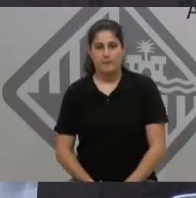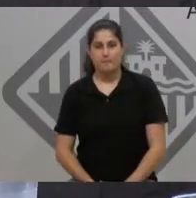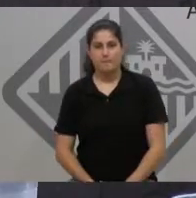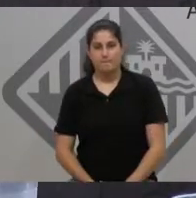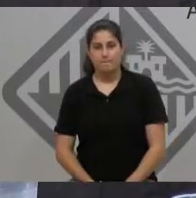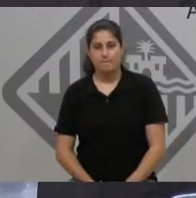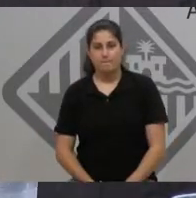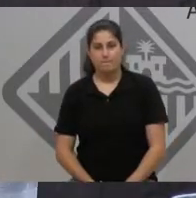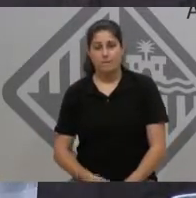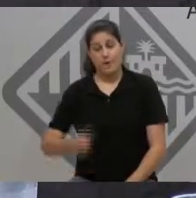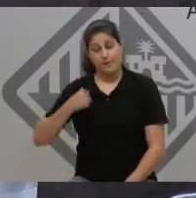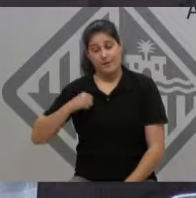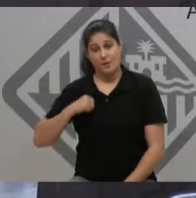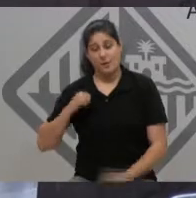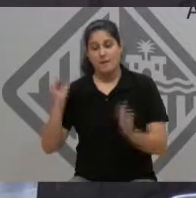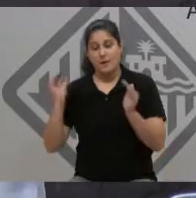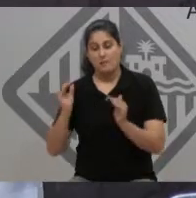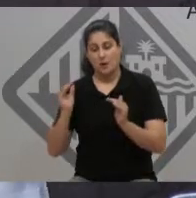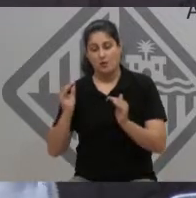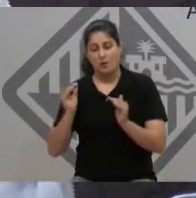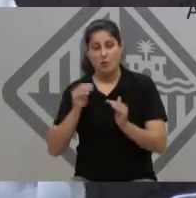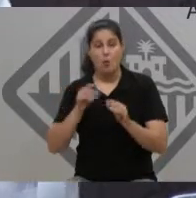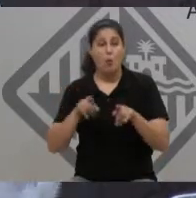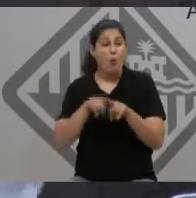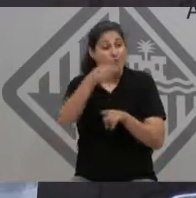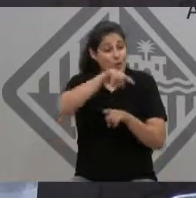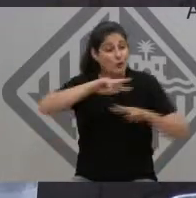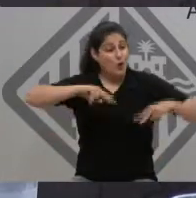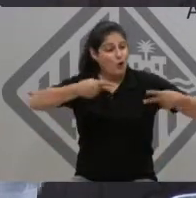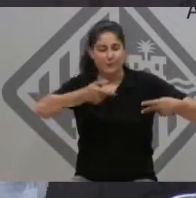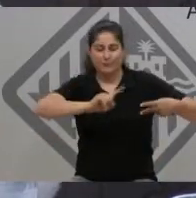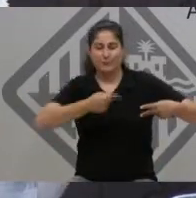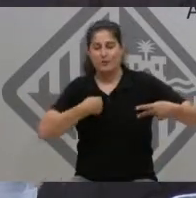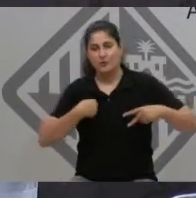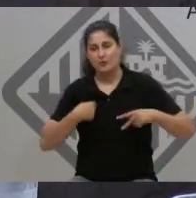Seguiremos reduciendo la deuda en lugar de doblarla, como hicieron ustedes, y seguiremos pidiendo